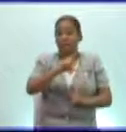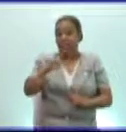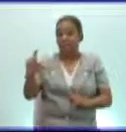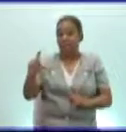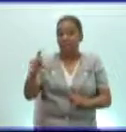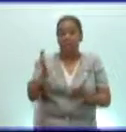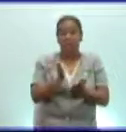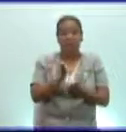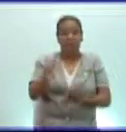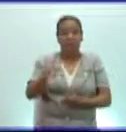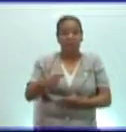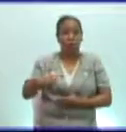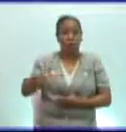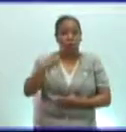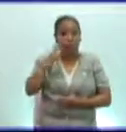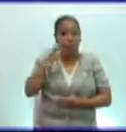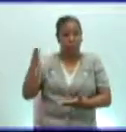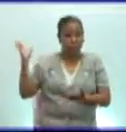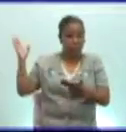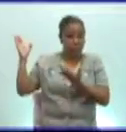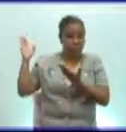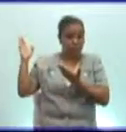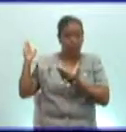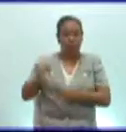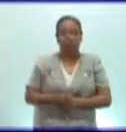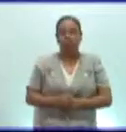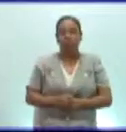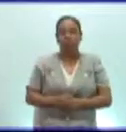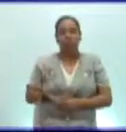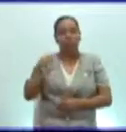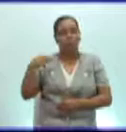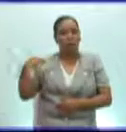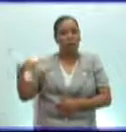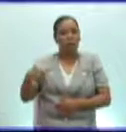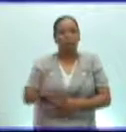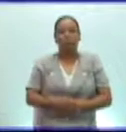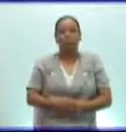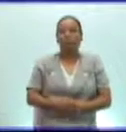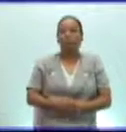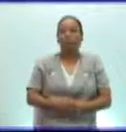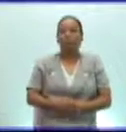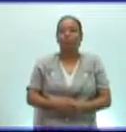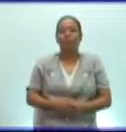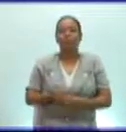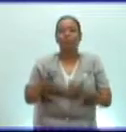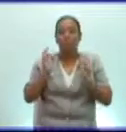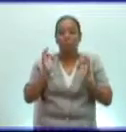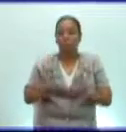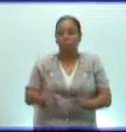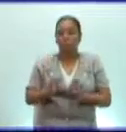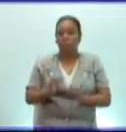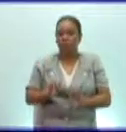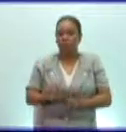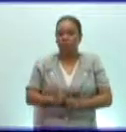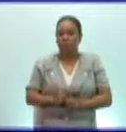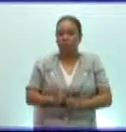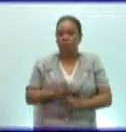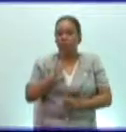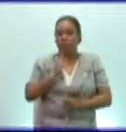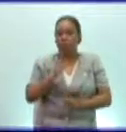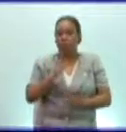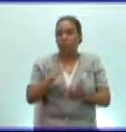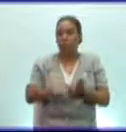que ustedes están apreciando en pantalla, vamos a anotarlo. Constante del producto iónico del agua, K del